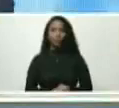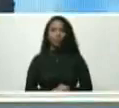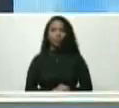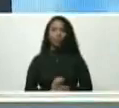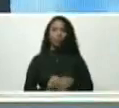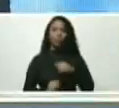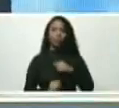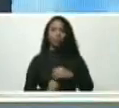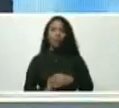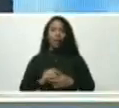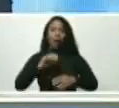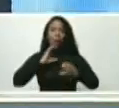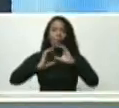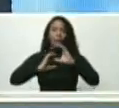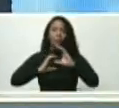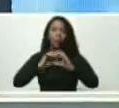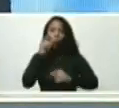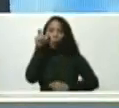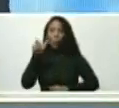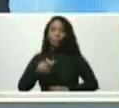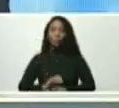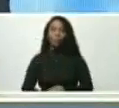Telecomunicaciones, Márquez.